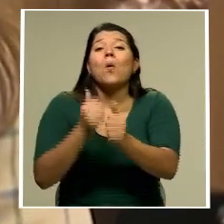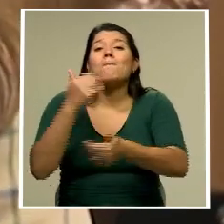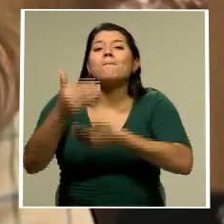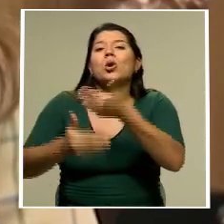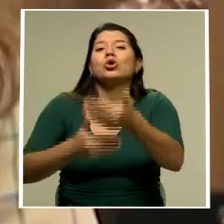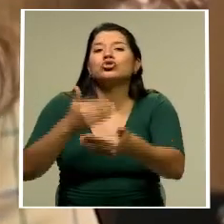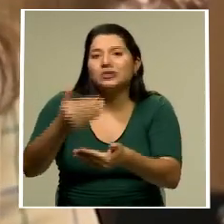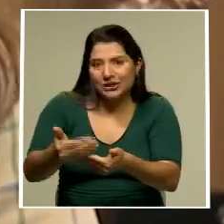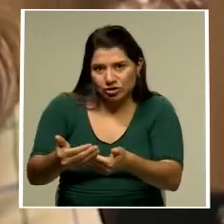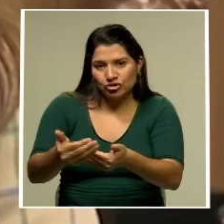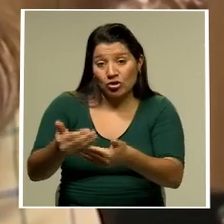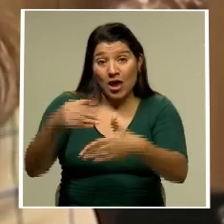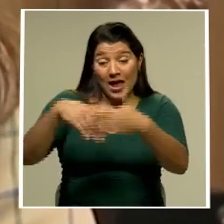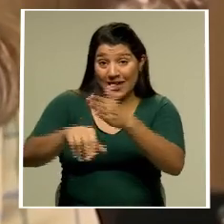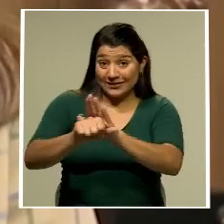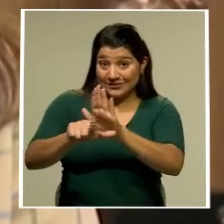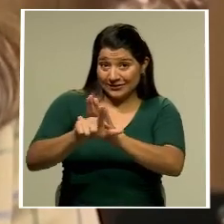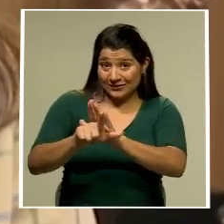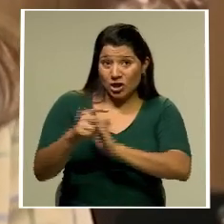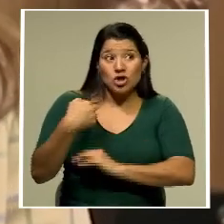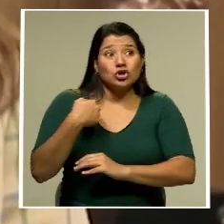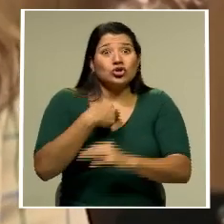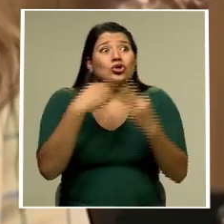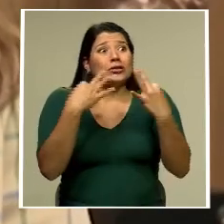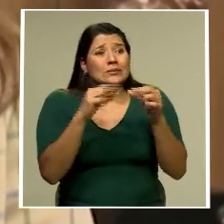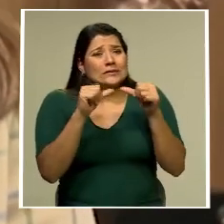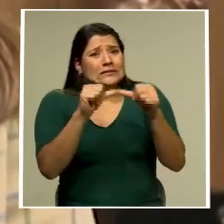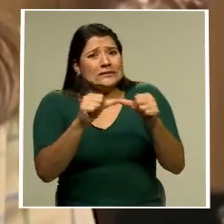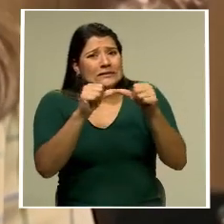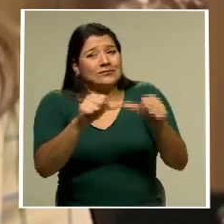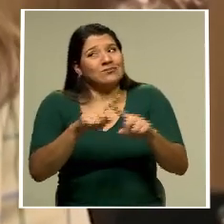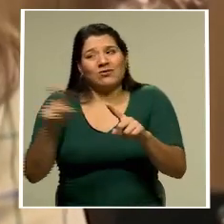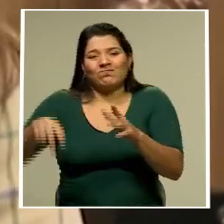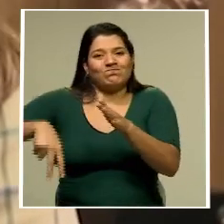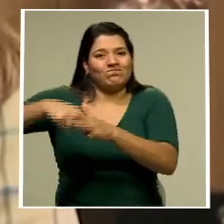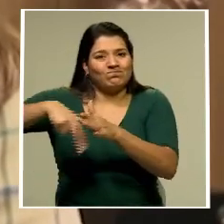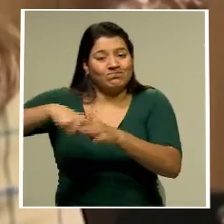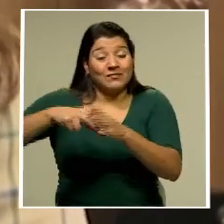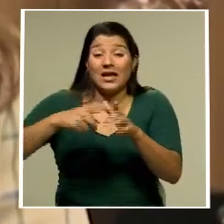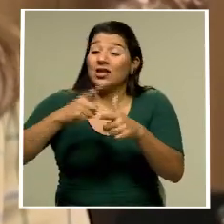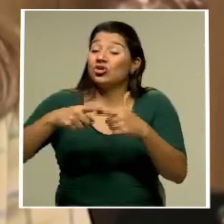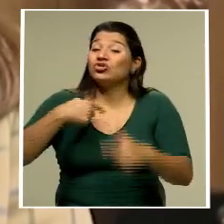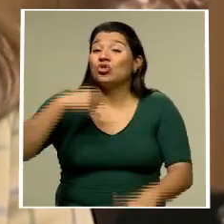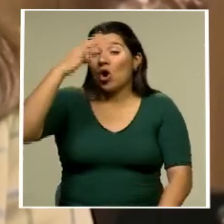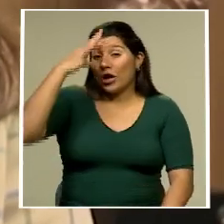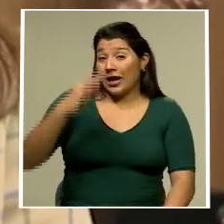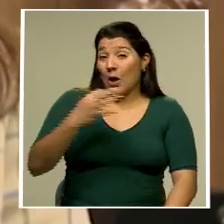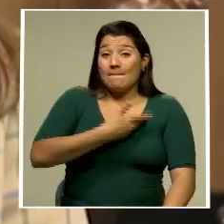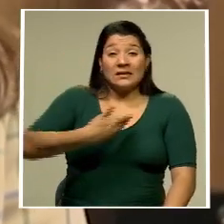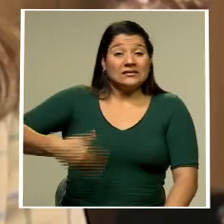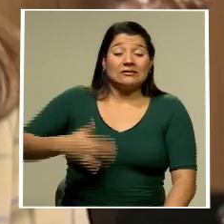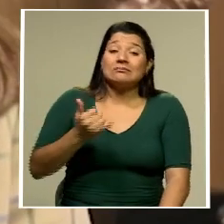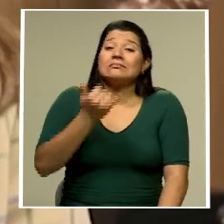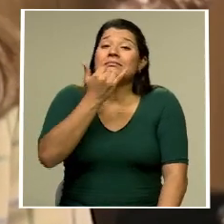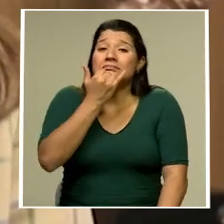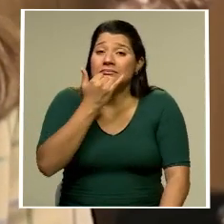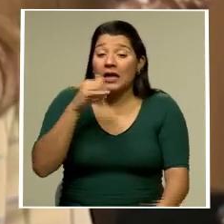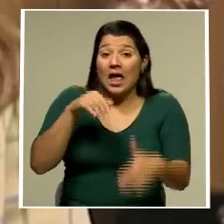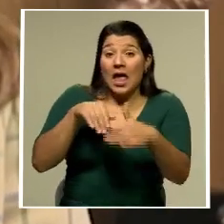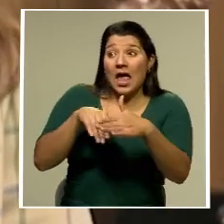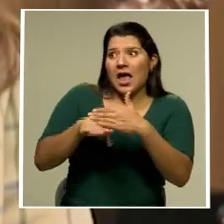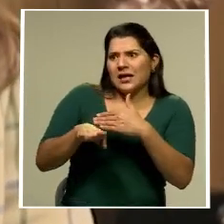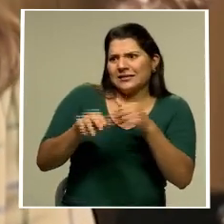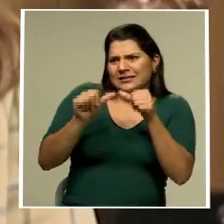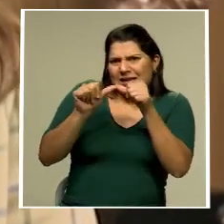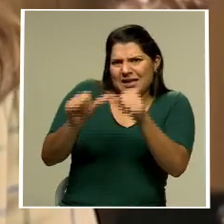hemos tratado de que no se suelte en medio de todo esto. Entonces sí, yo creo que el presidente se equivoca fuertemente en sostener una